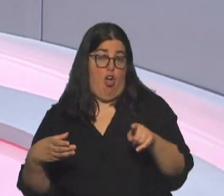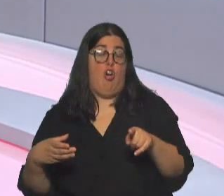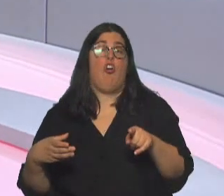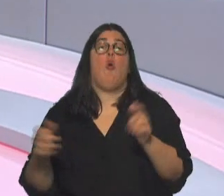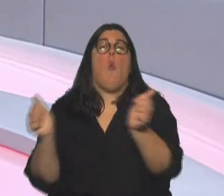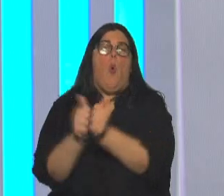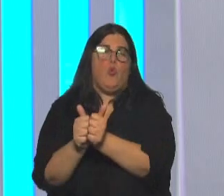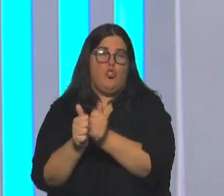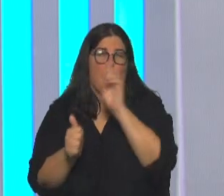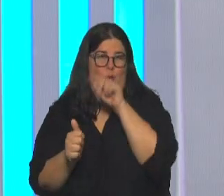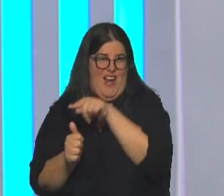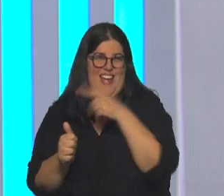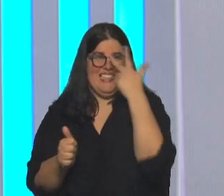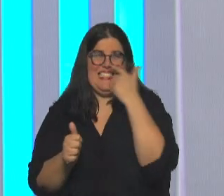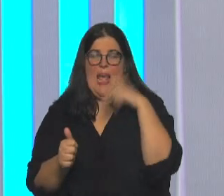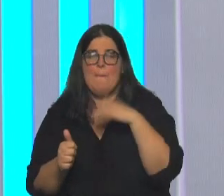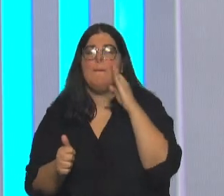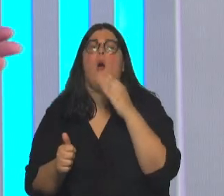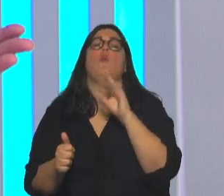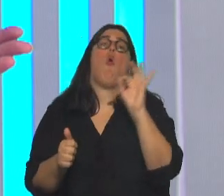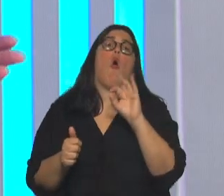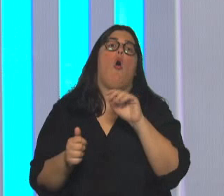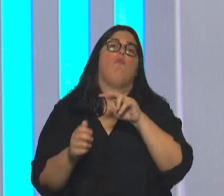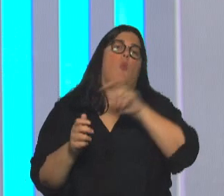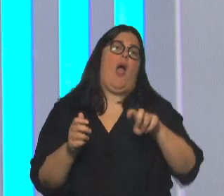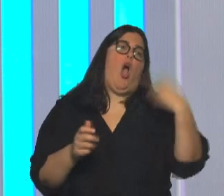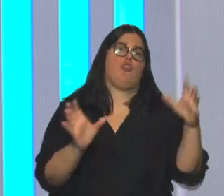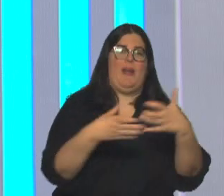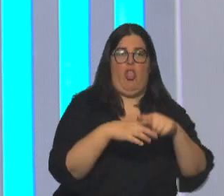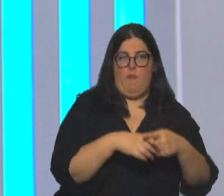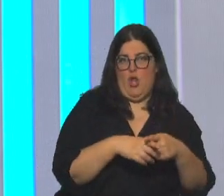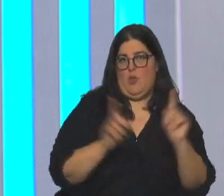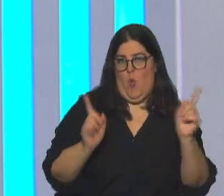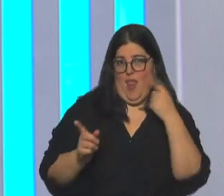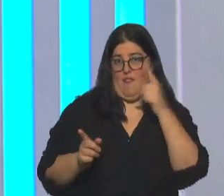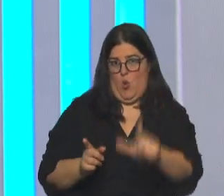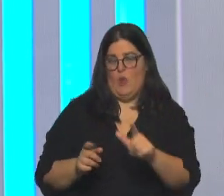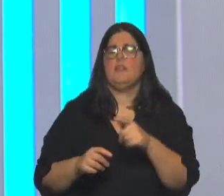Sheinbaum. O va por afuera como candidato. O juega por afuera. Bien, es un tema que seguiremos, por supuesto, analizando la realidad